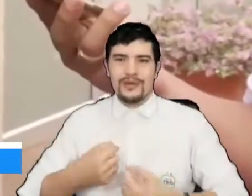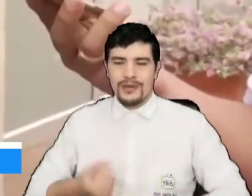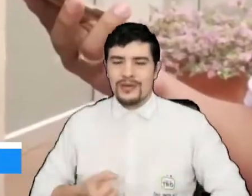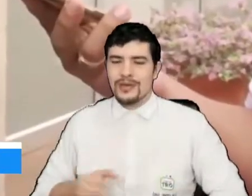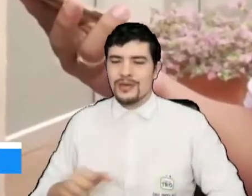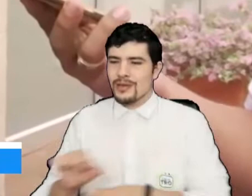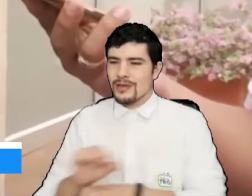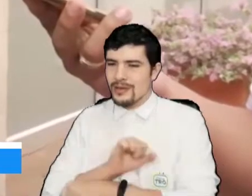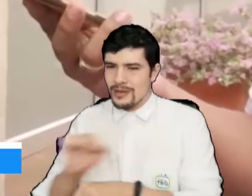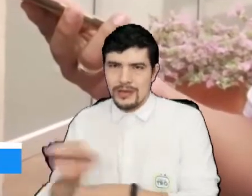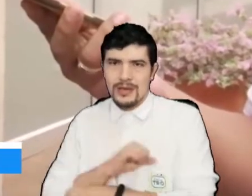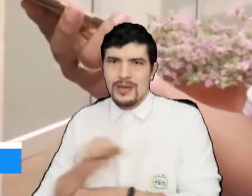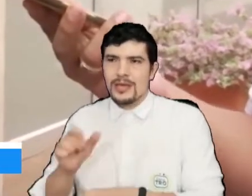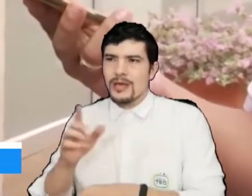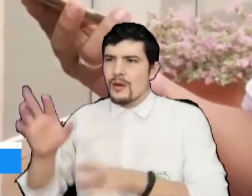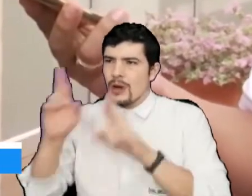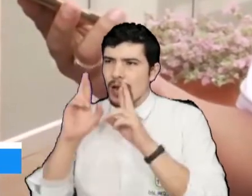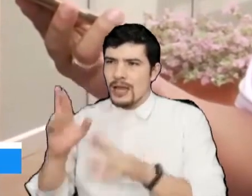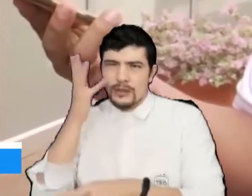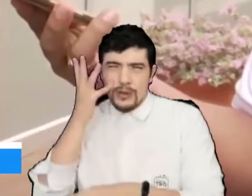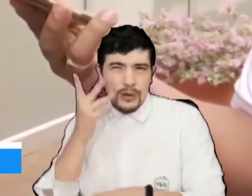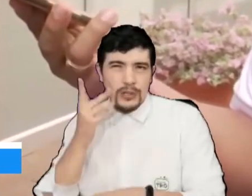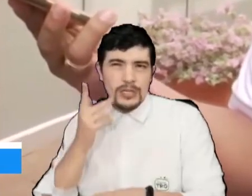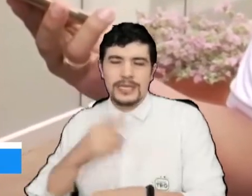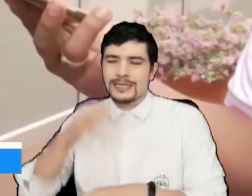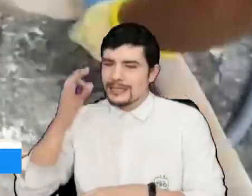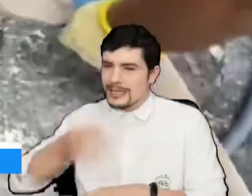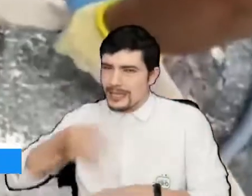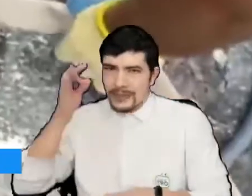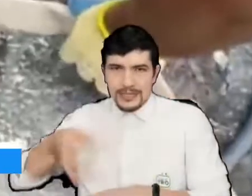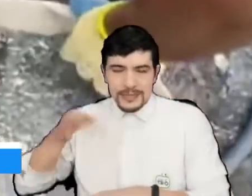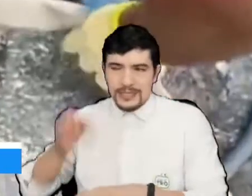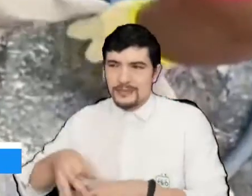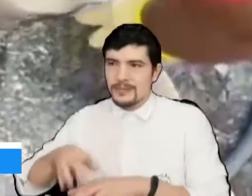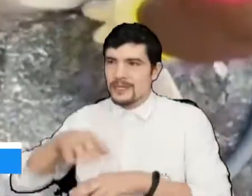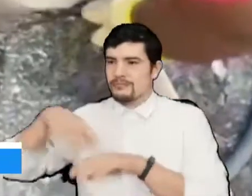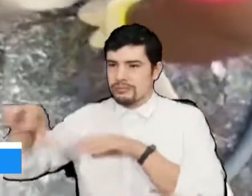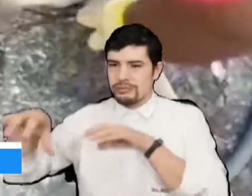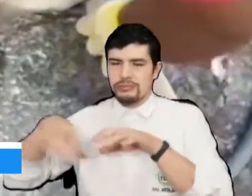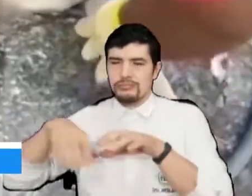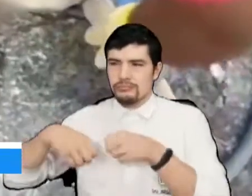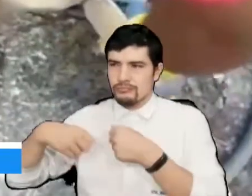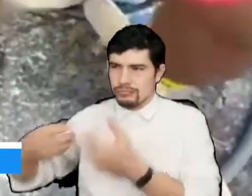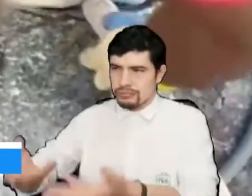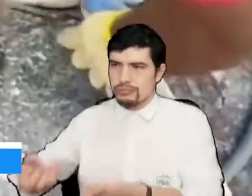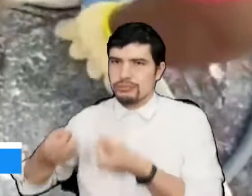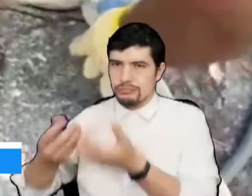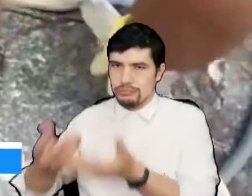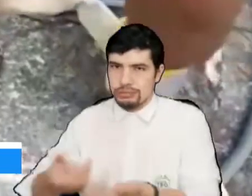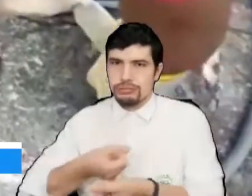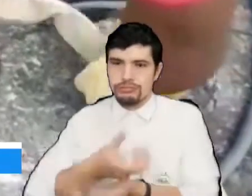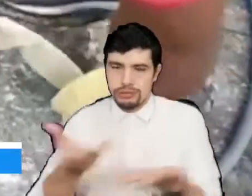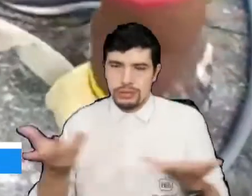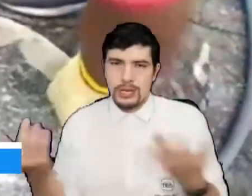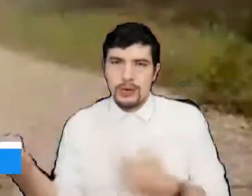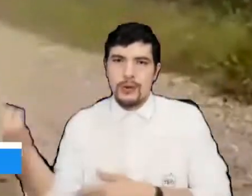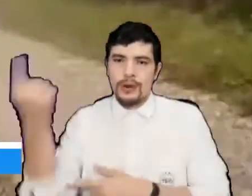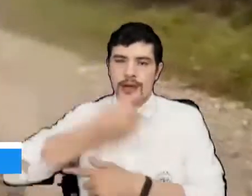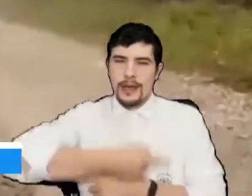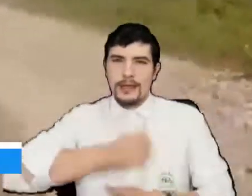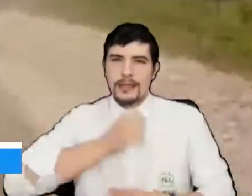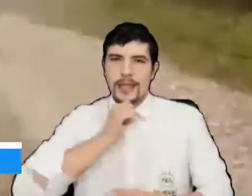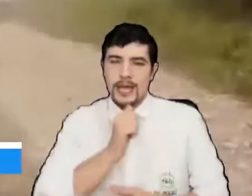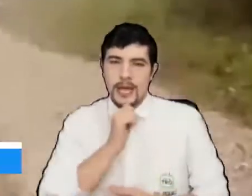esta llegada porque teníamos solicitudes desde enero represadas. Esta jornada se seguirá dando durante estos días al indicar